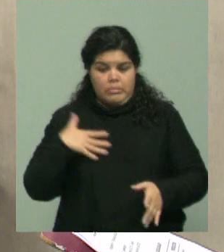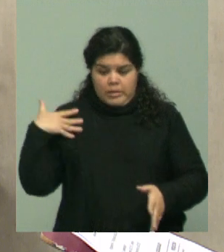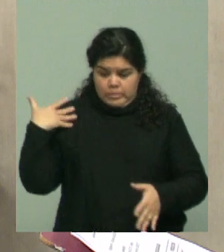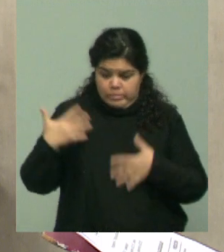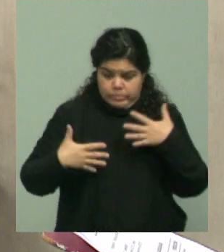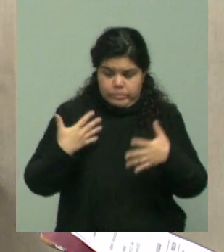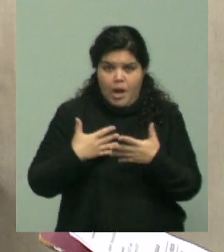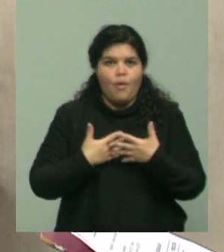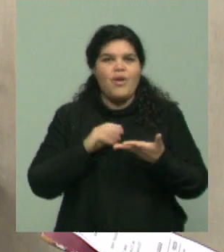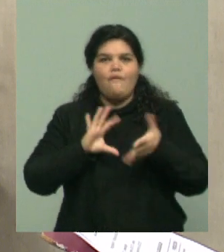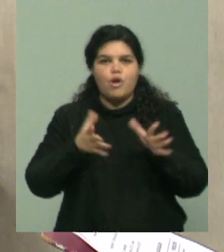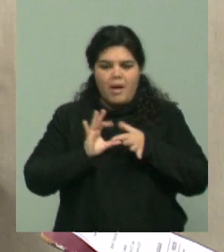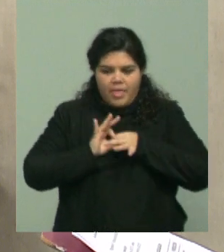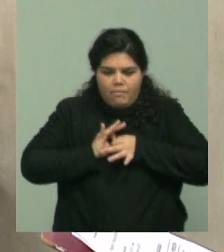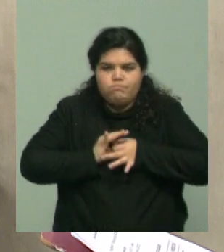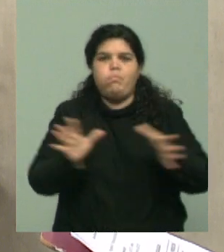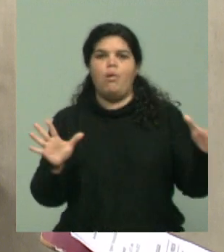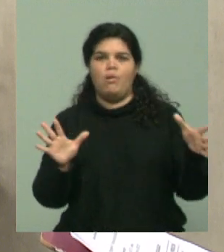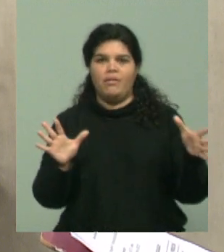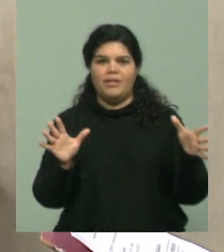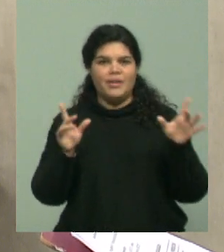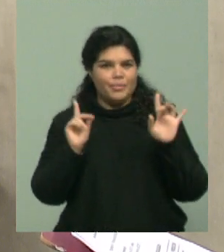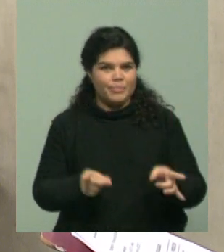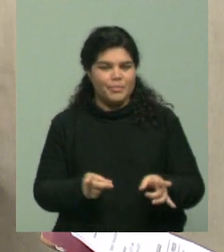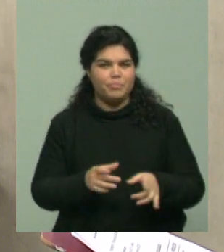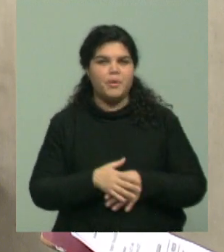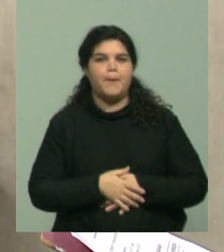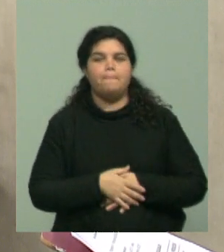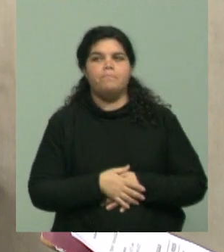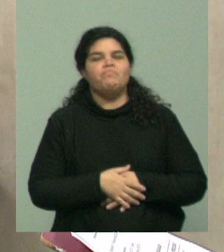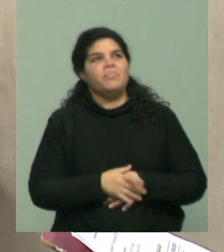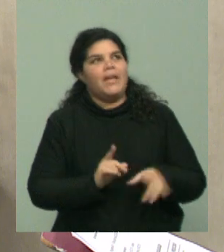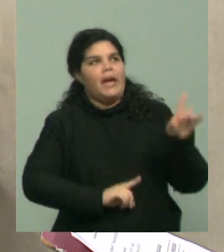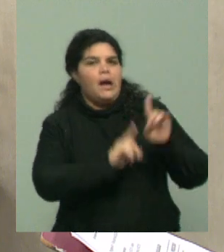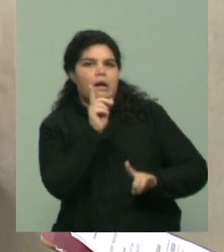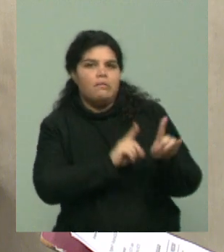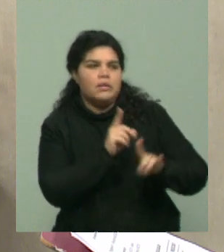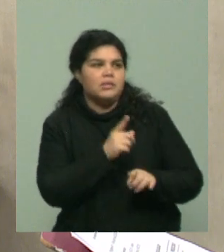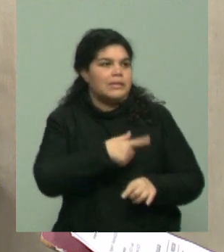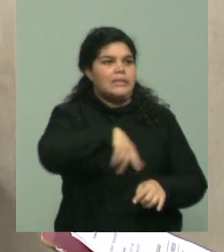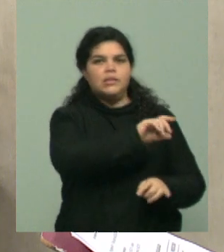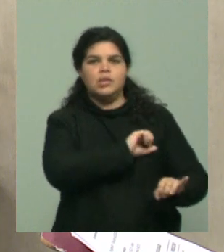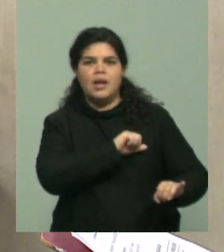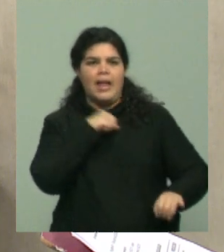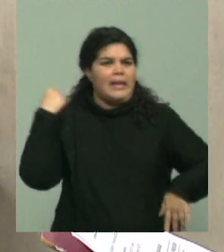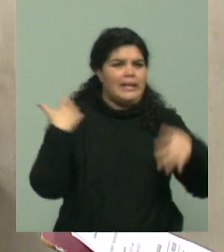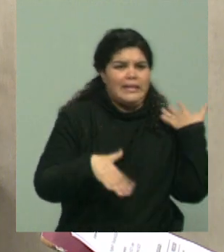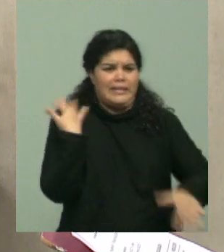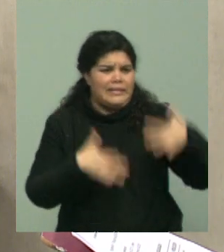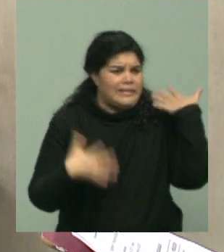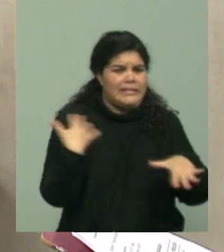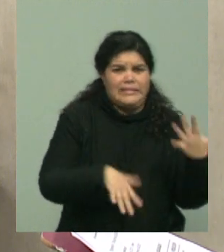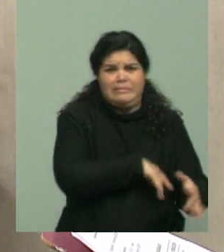clase. Claro. Por ahí hay muchos capaz que van y vienen muy acelerados, entonces la